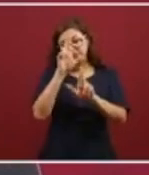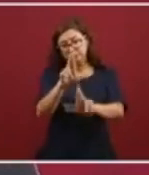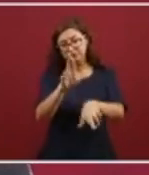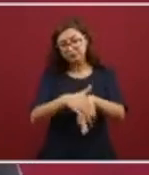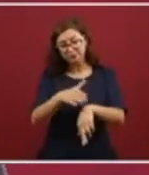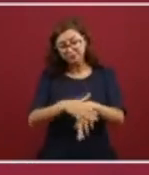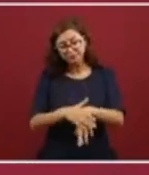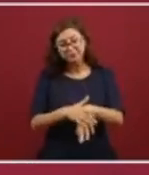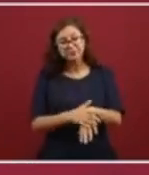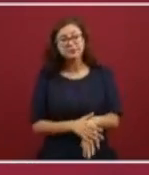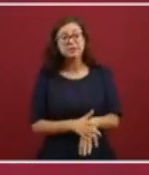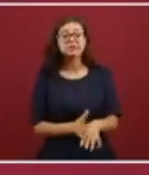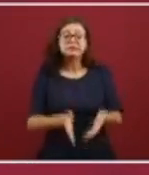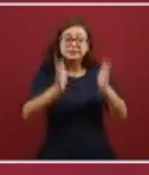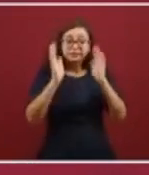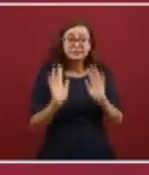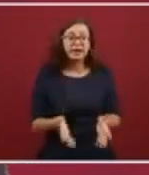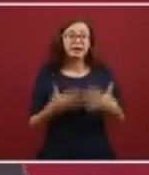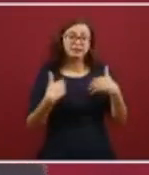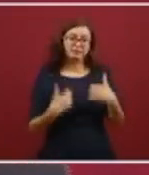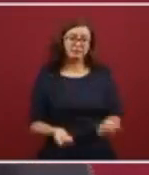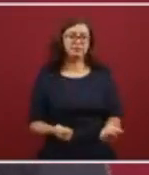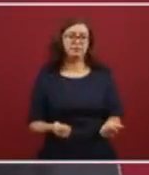entiendan que es otra realidad,